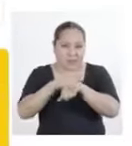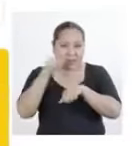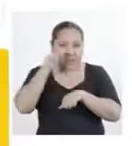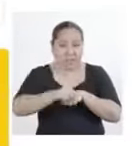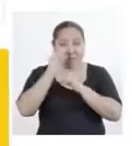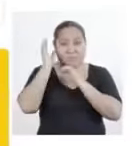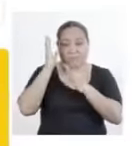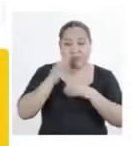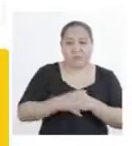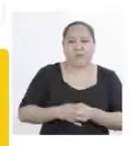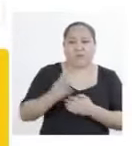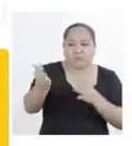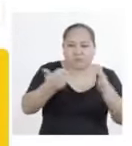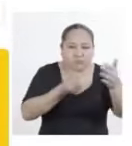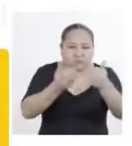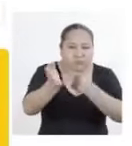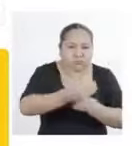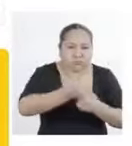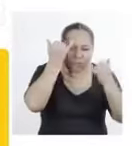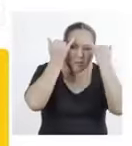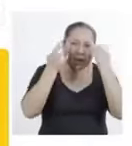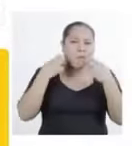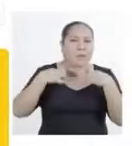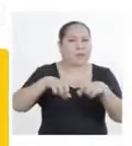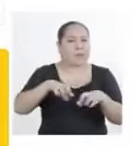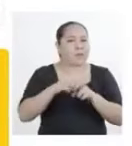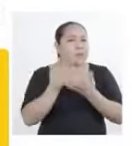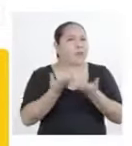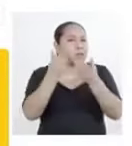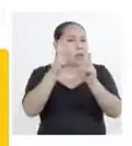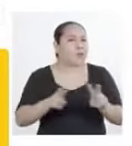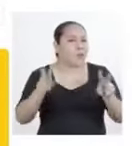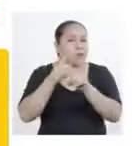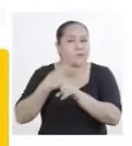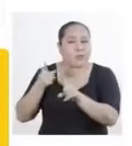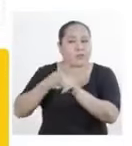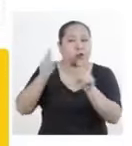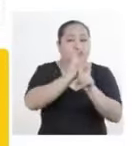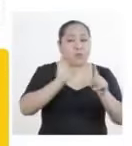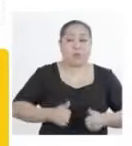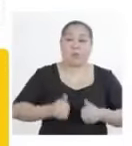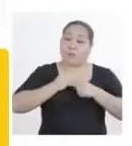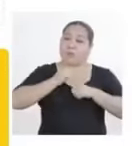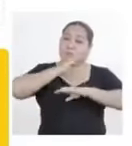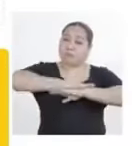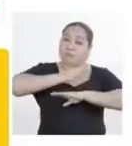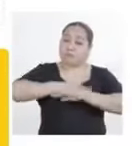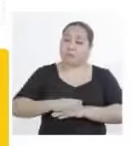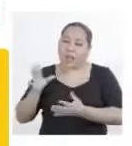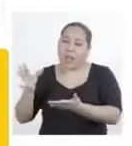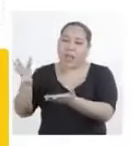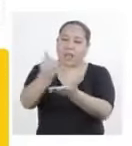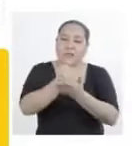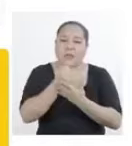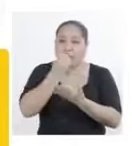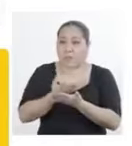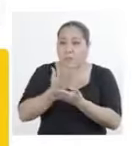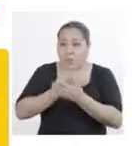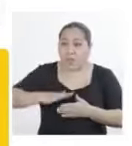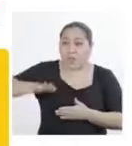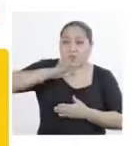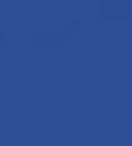planificar un discurso argumentativo Podemos recoger ideas que nos permitan valorar nuestra diversidad cultural Para vivir en armonía y lograr el